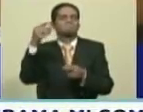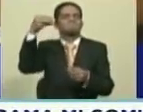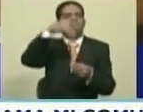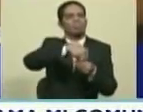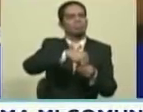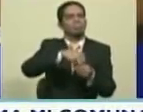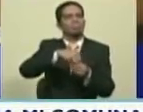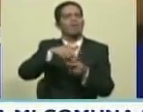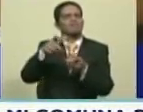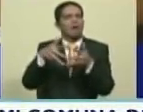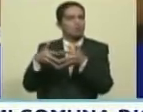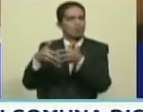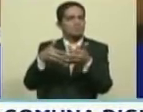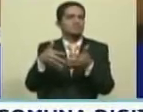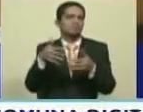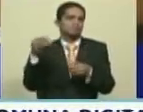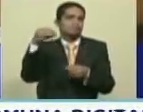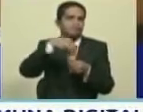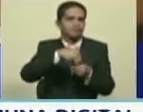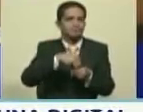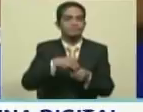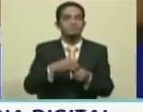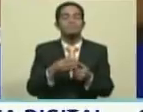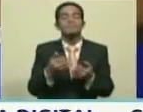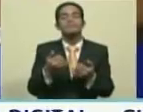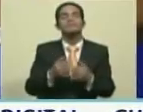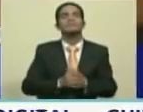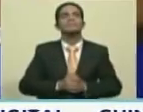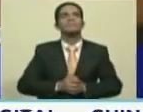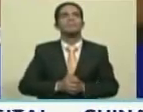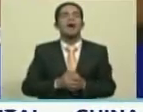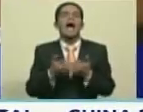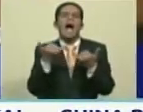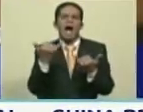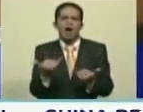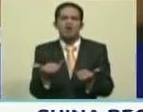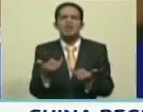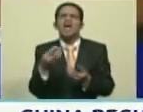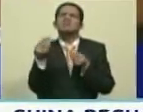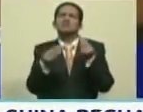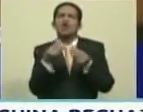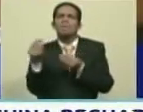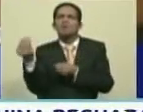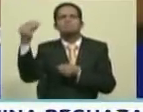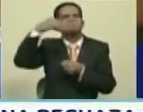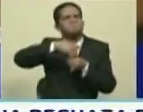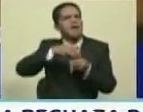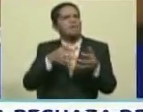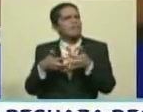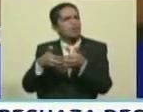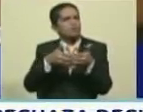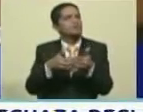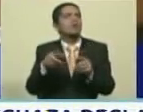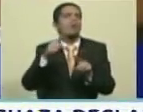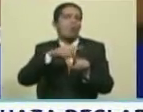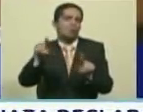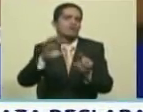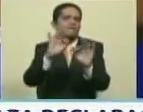Ahora hay nuevas formas de golpismo, de intervencionismo del imperio norteamericano.